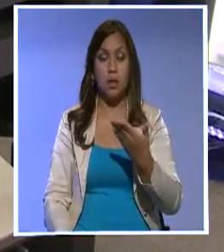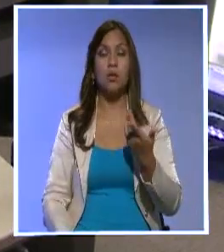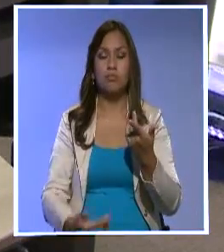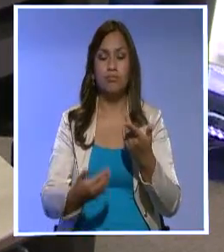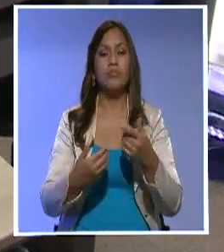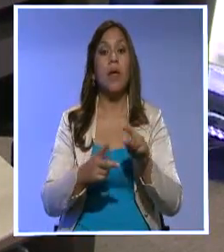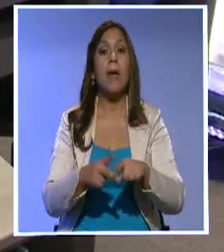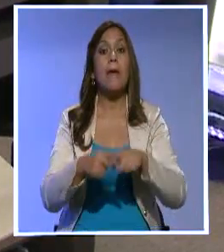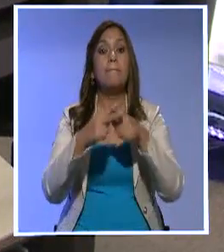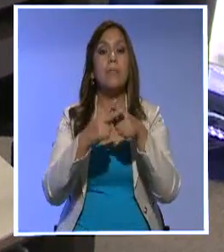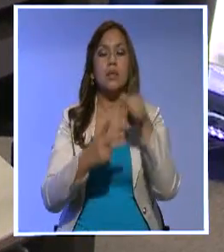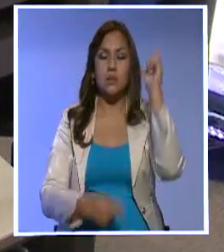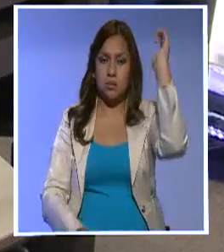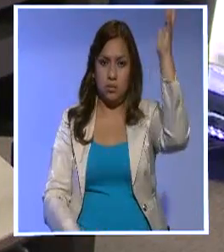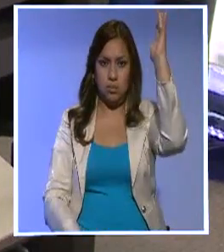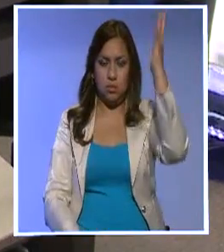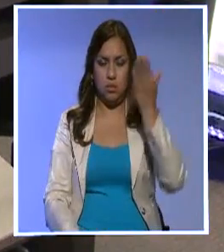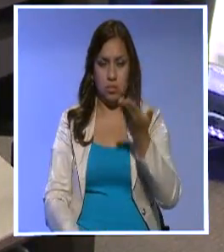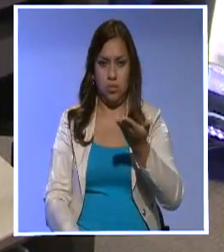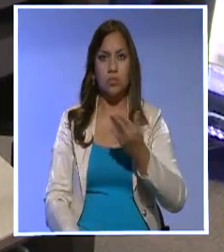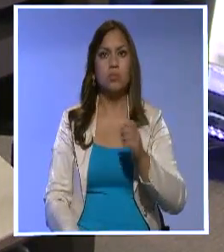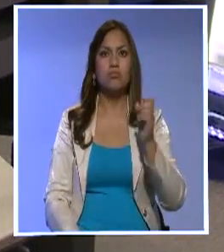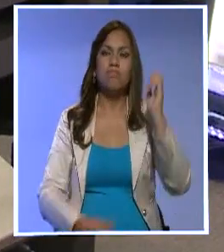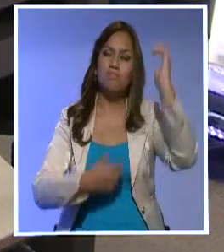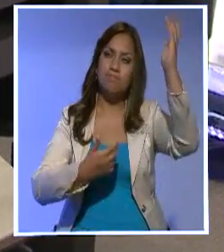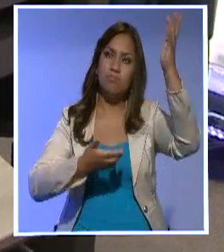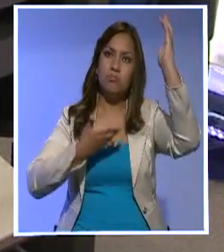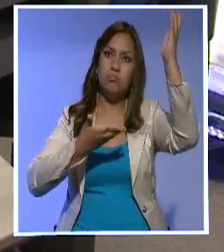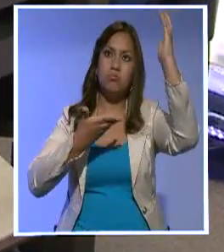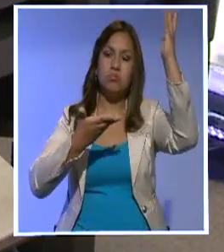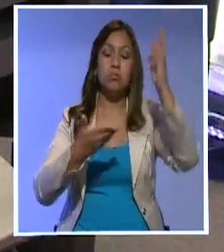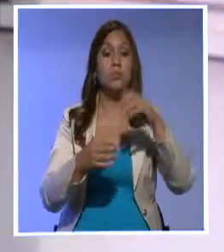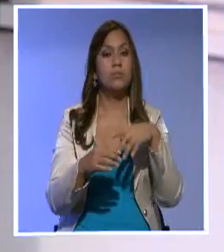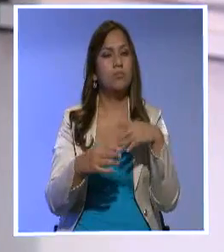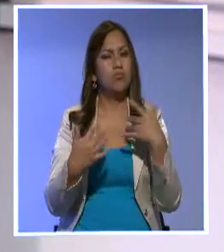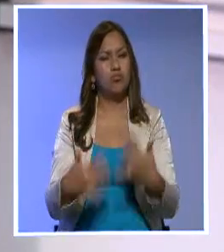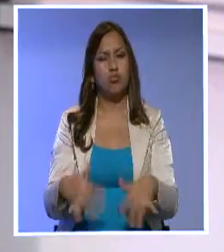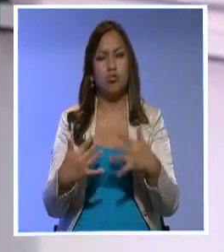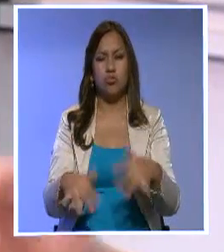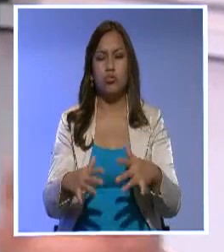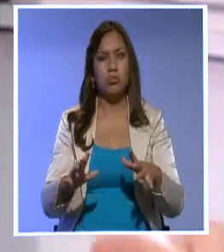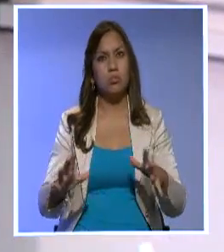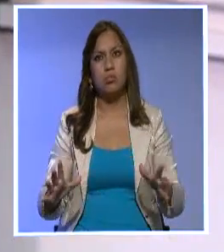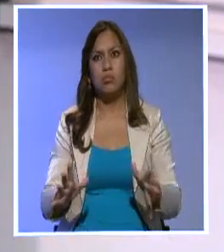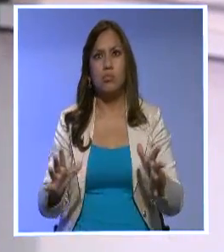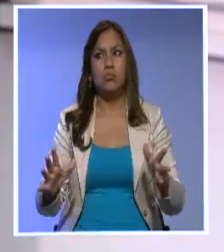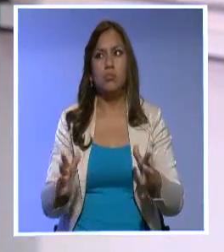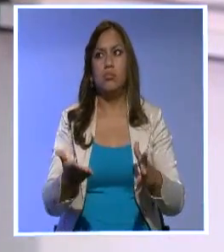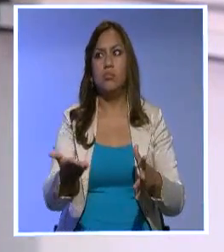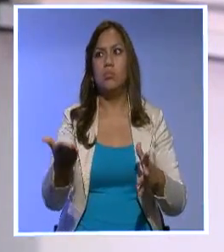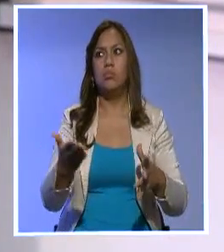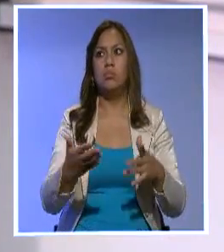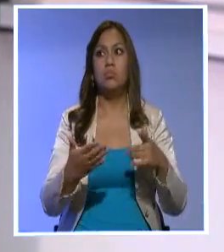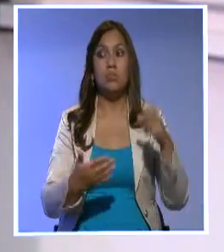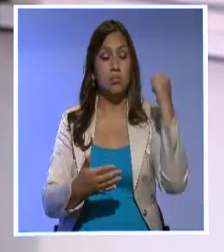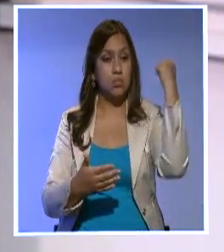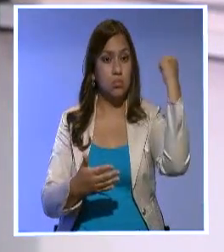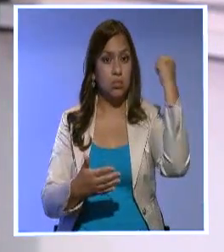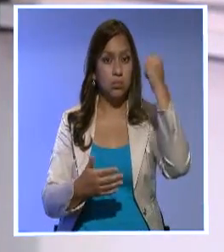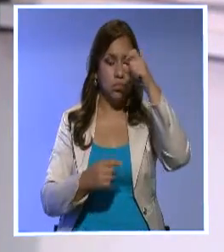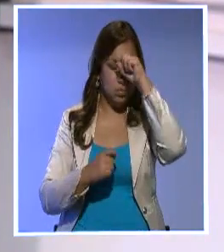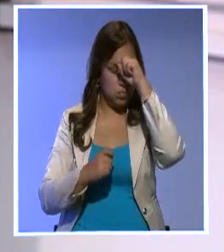diferentes delegados y participantes con un mensaje extraordinario reivindicando los principios de soberanía y de